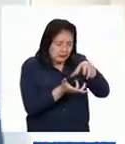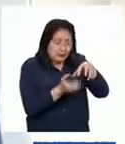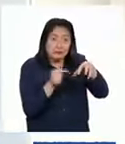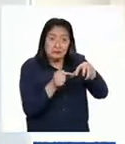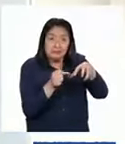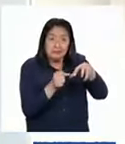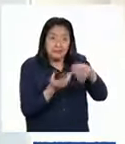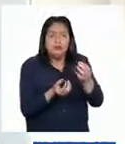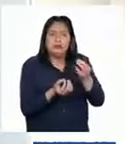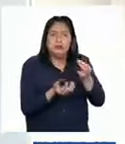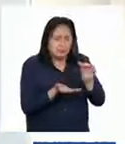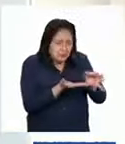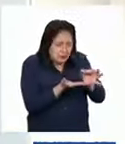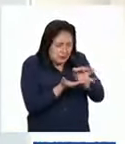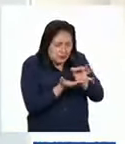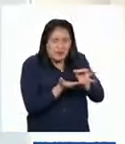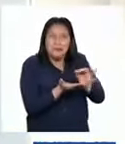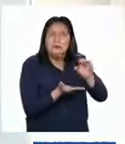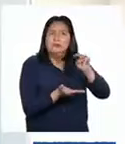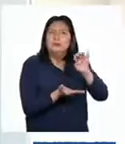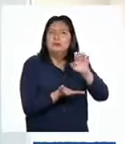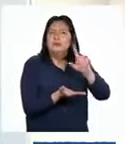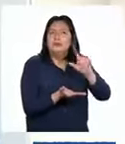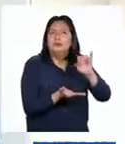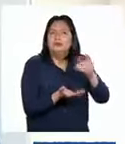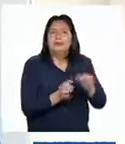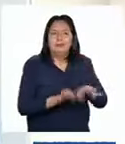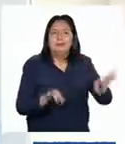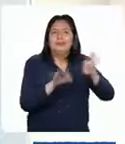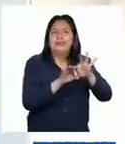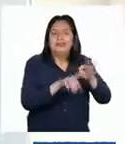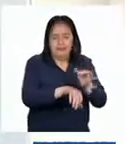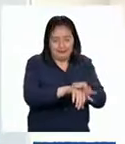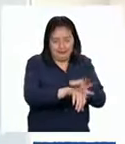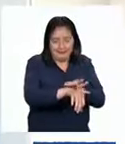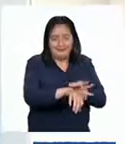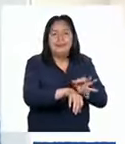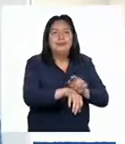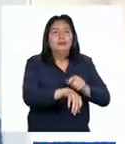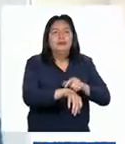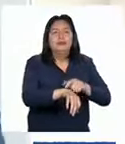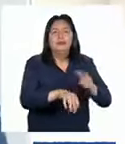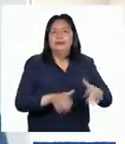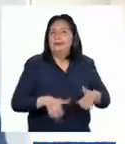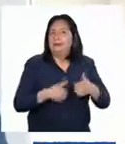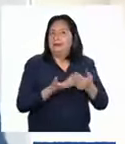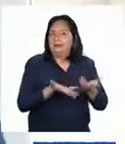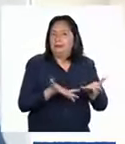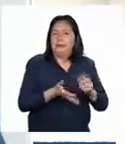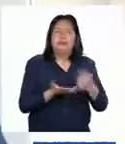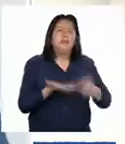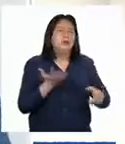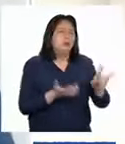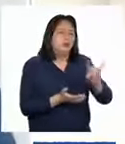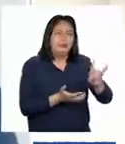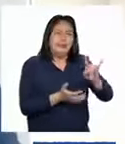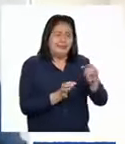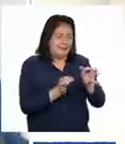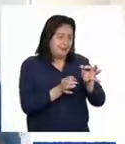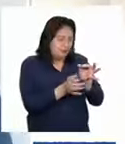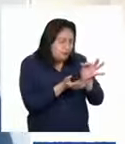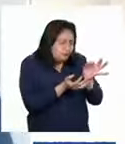y cómo estas moléculas son importantes para las células, o sea, para los organismos vivos. Las células usan las